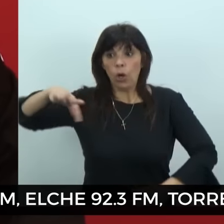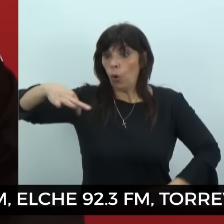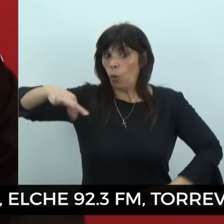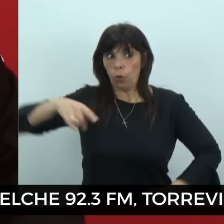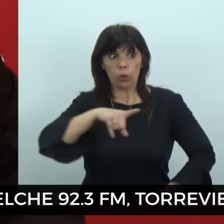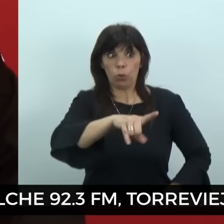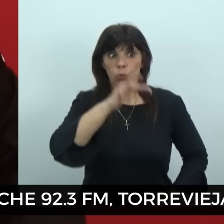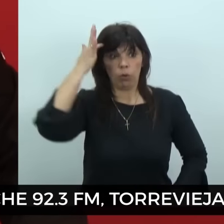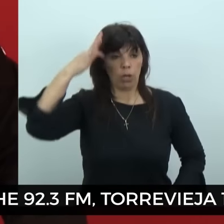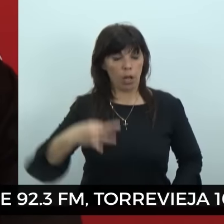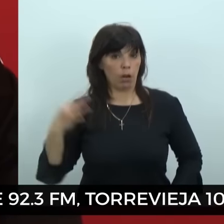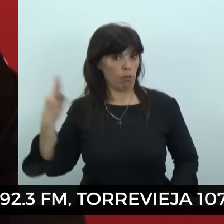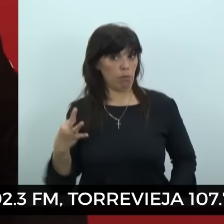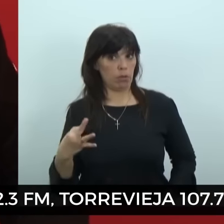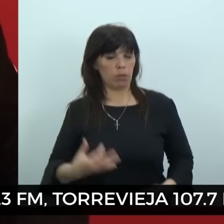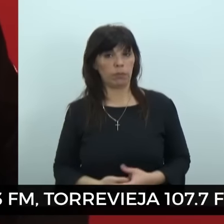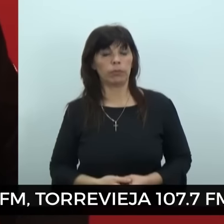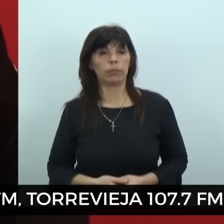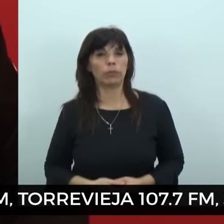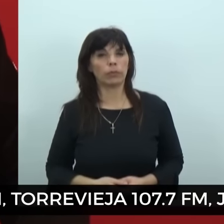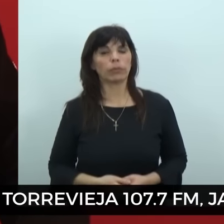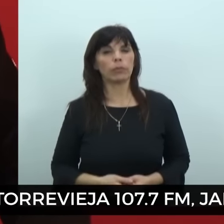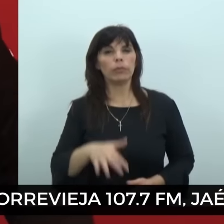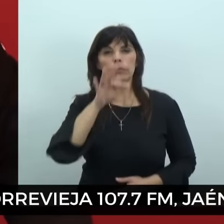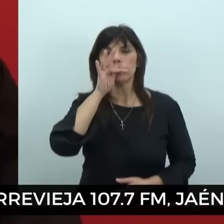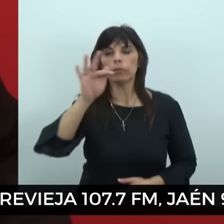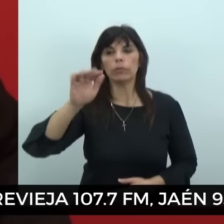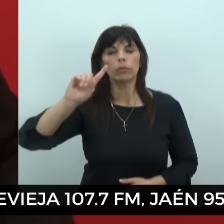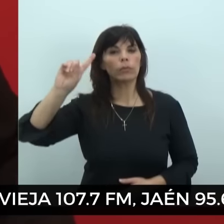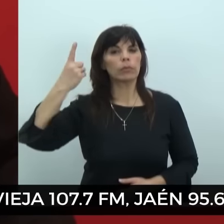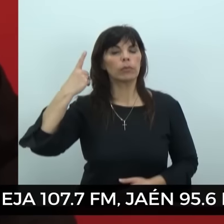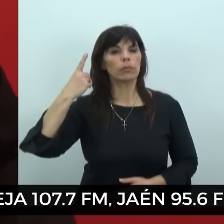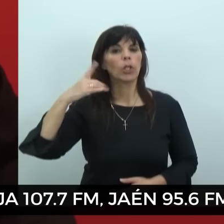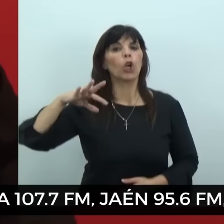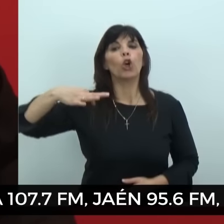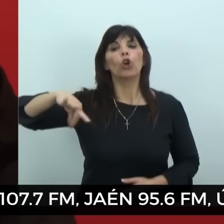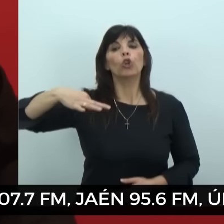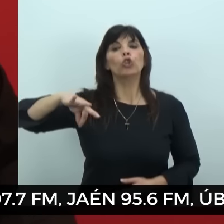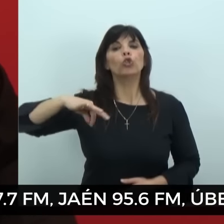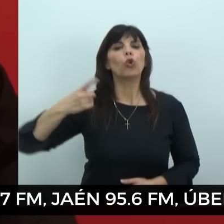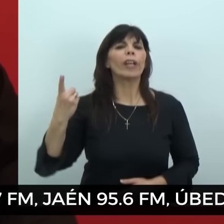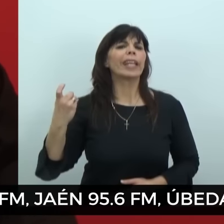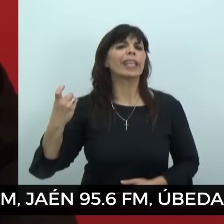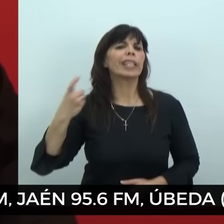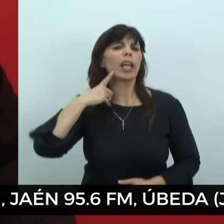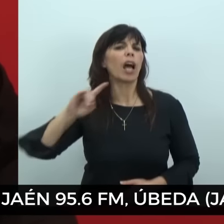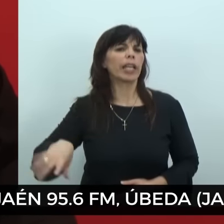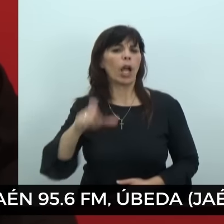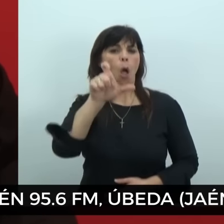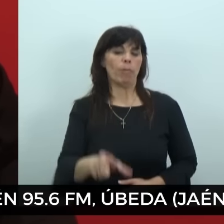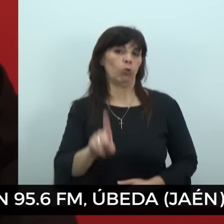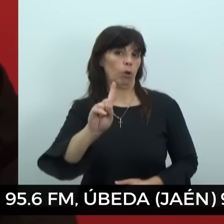tierra. Las promesas de Dios solo necesitan una persona en la